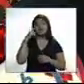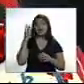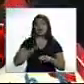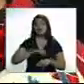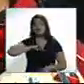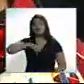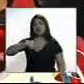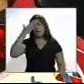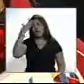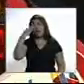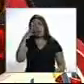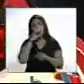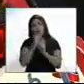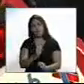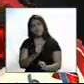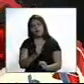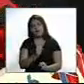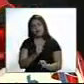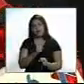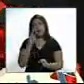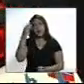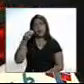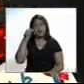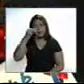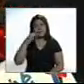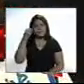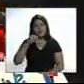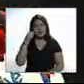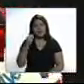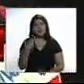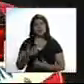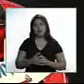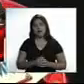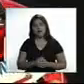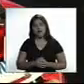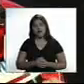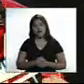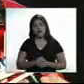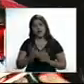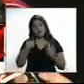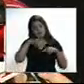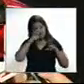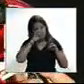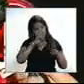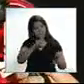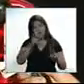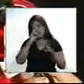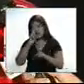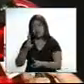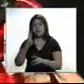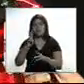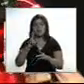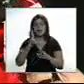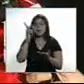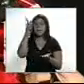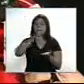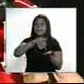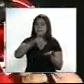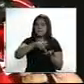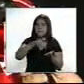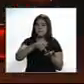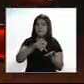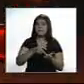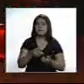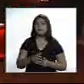sabemos y confiamos además en el criterio de sosiego, de respeto, de participación activa